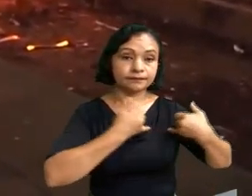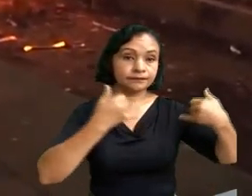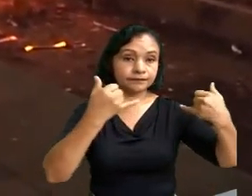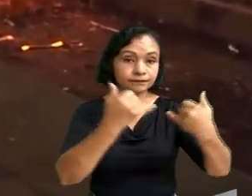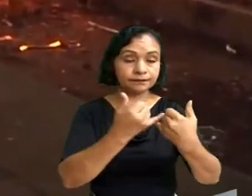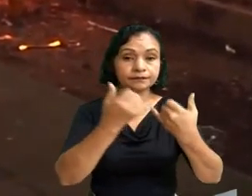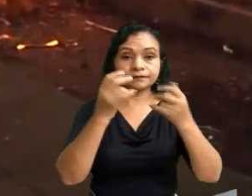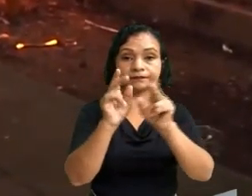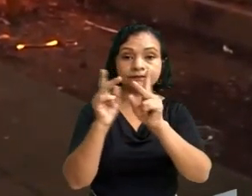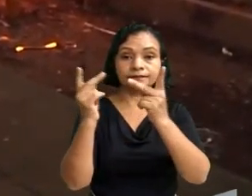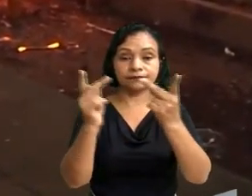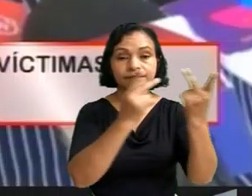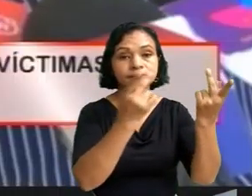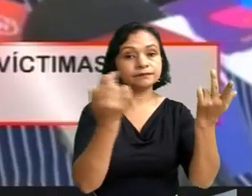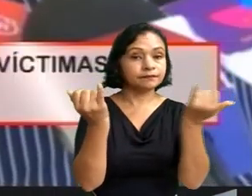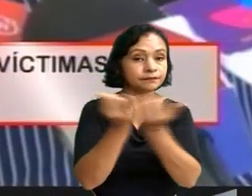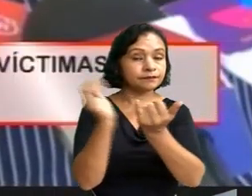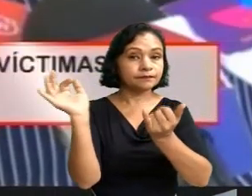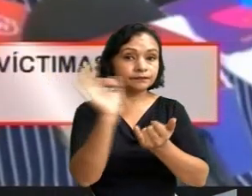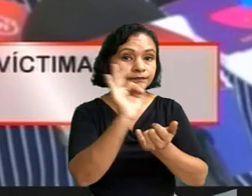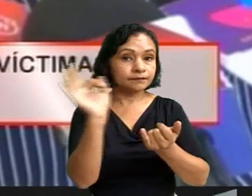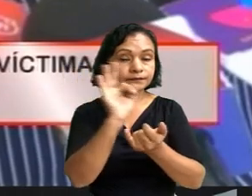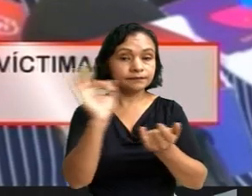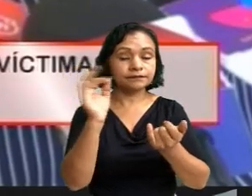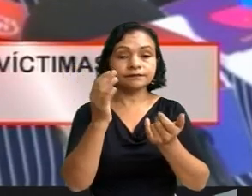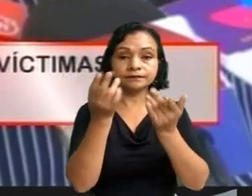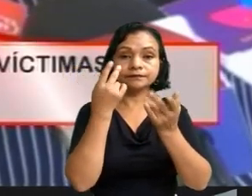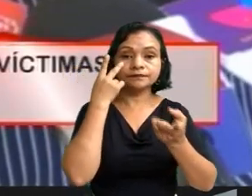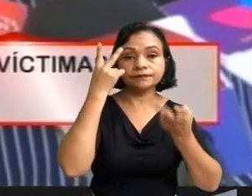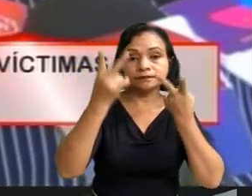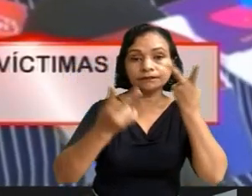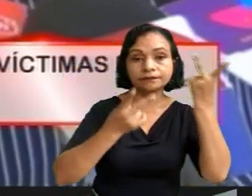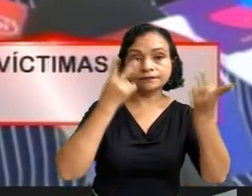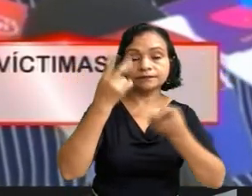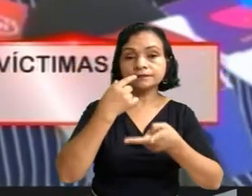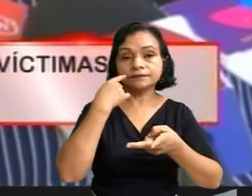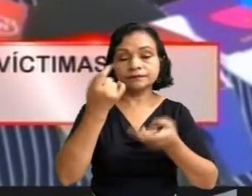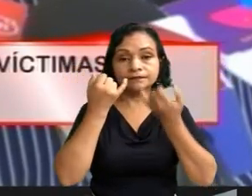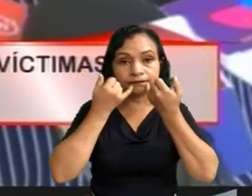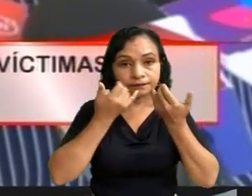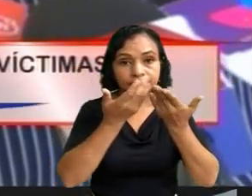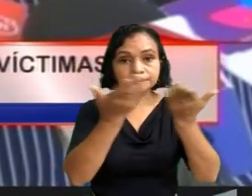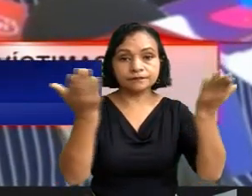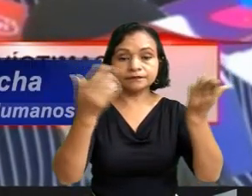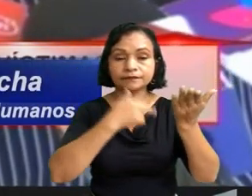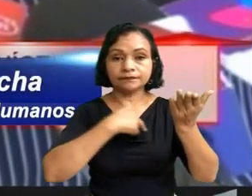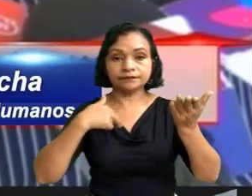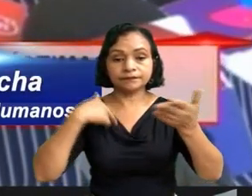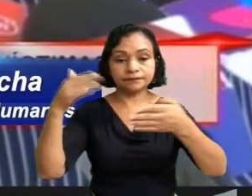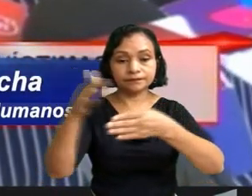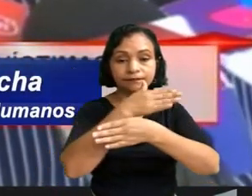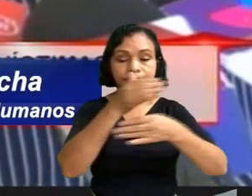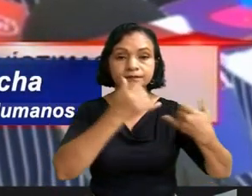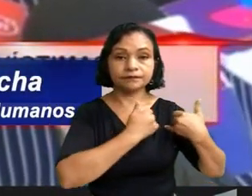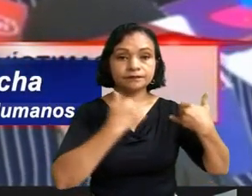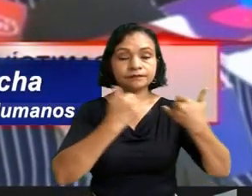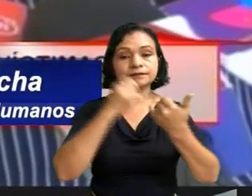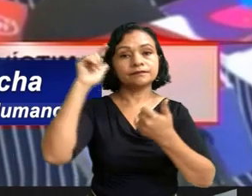públicas asimismo visitamos y solicitamos información a distintas instituciones del estado